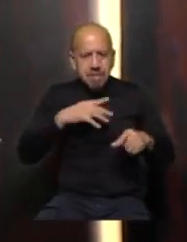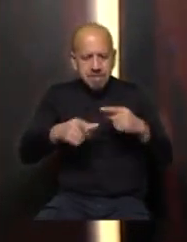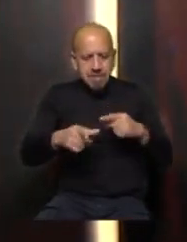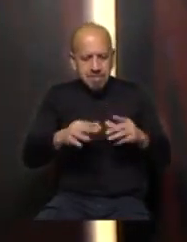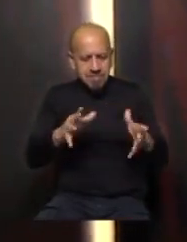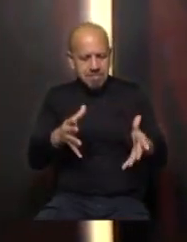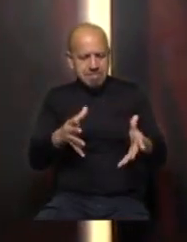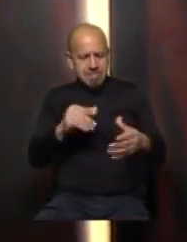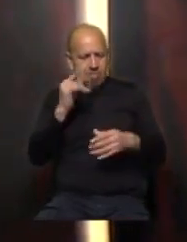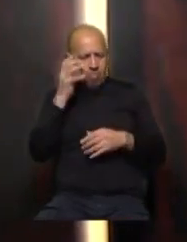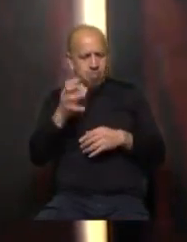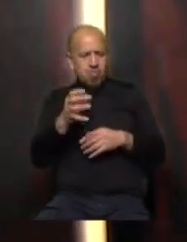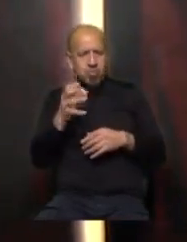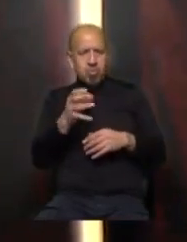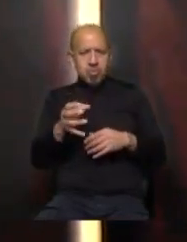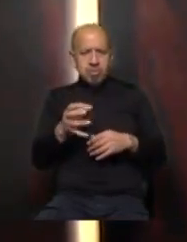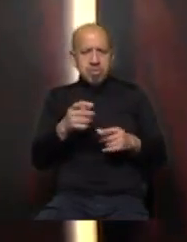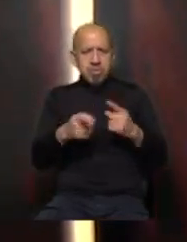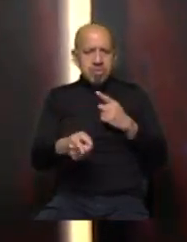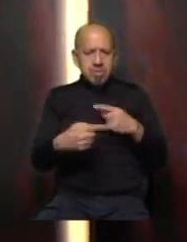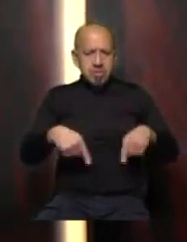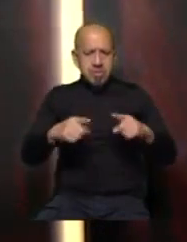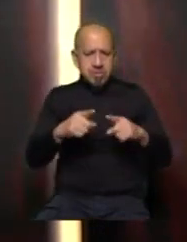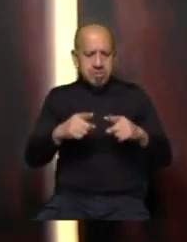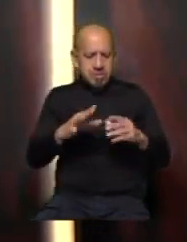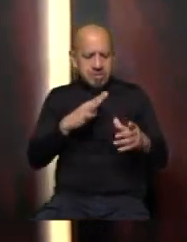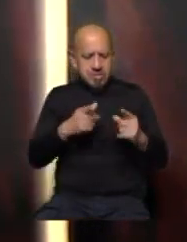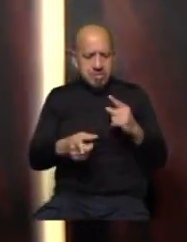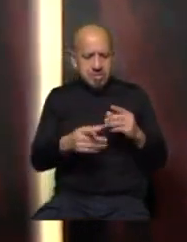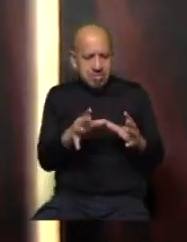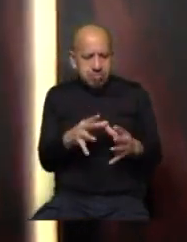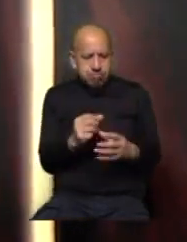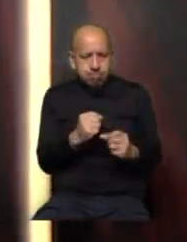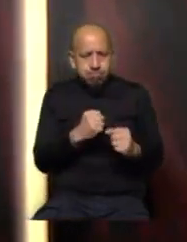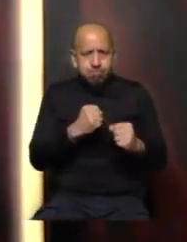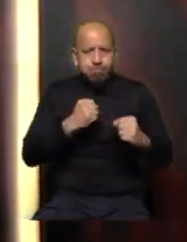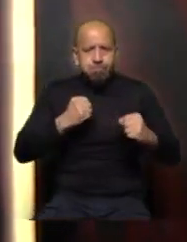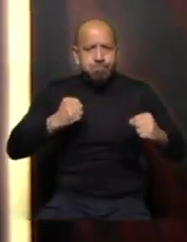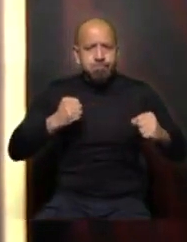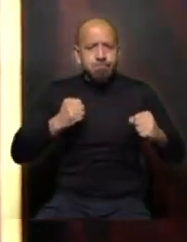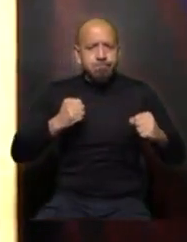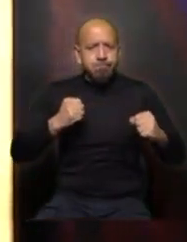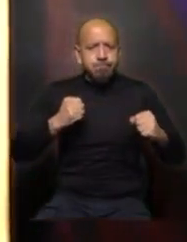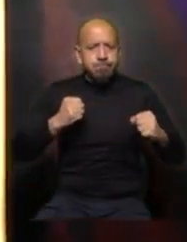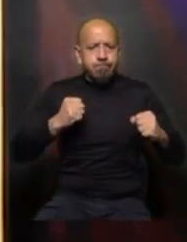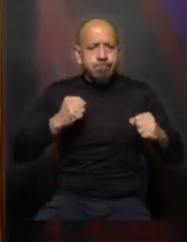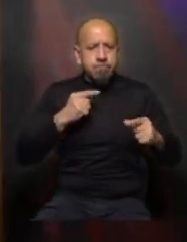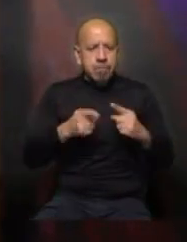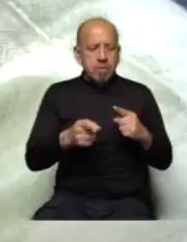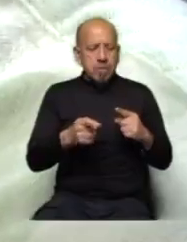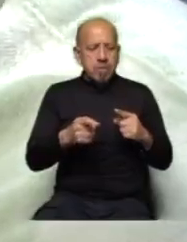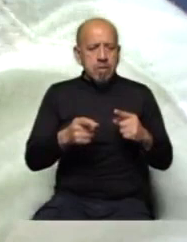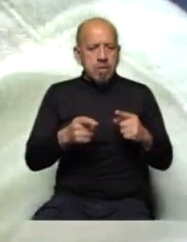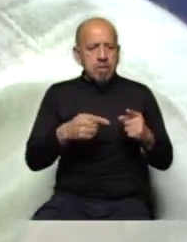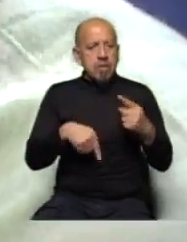un animal monstruoso una bola viviente y viscosa estaba tan hinchado que apenas se le pronunciaba la boca